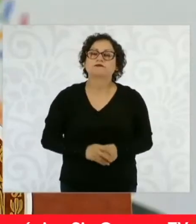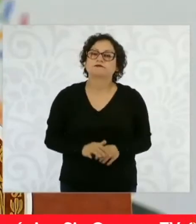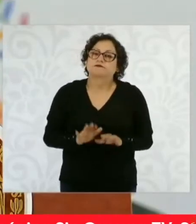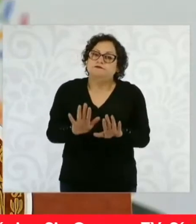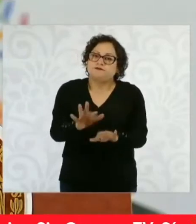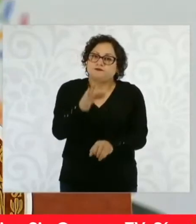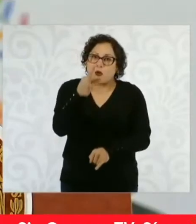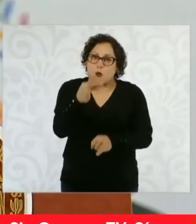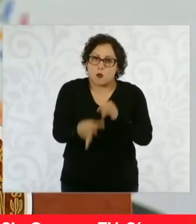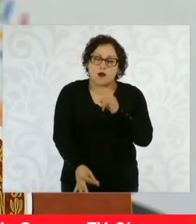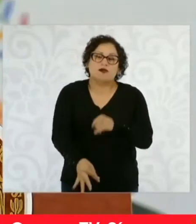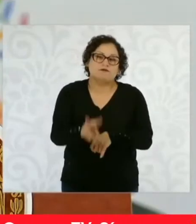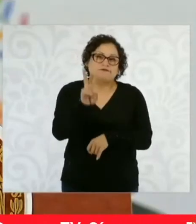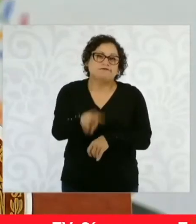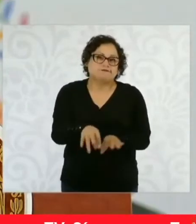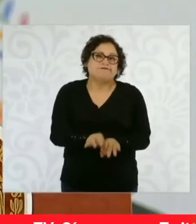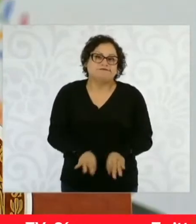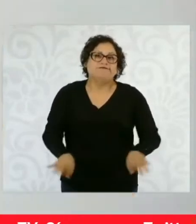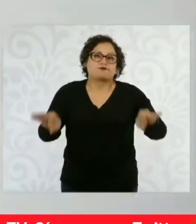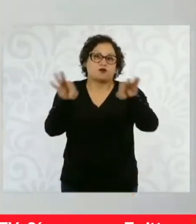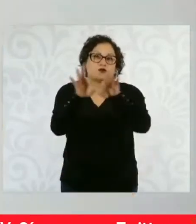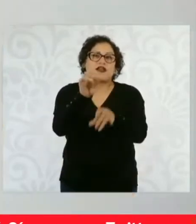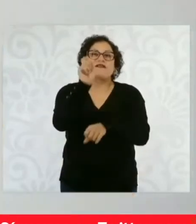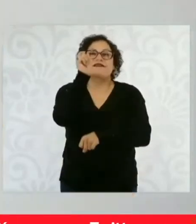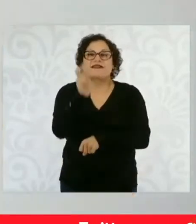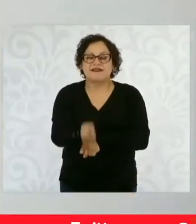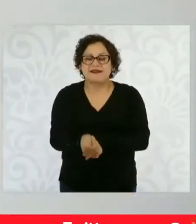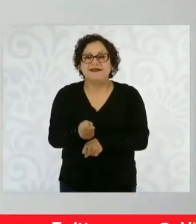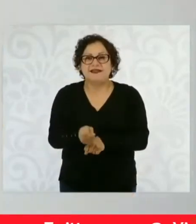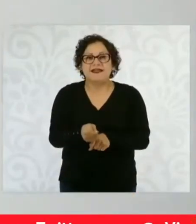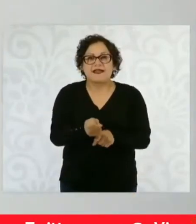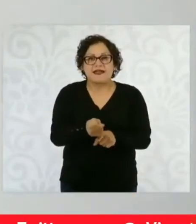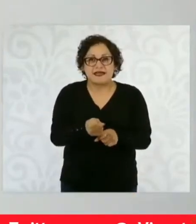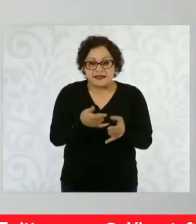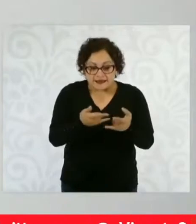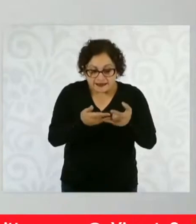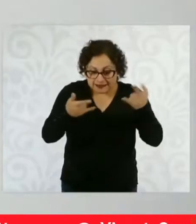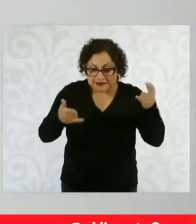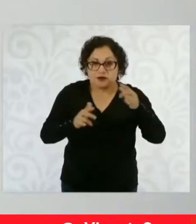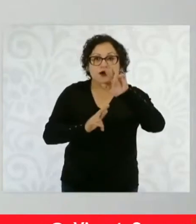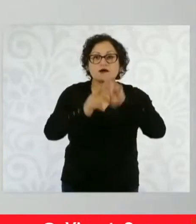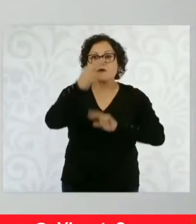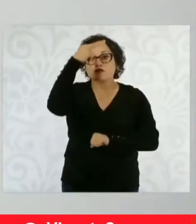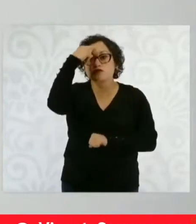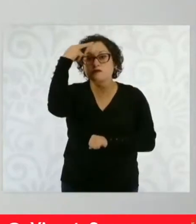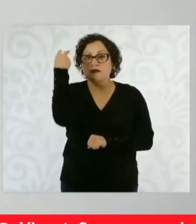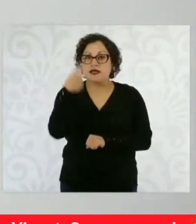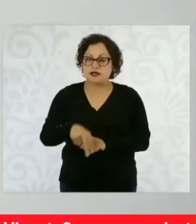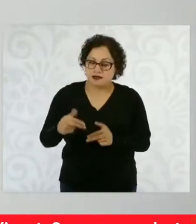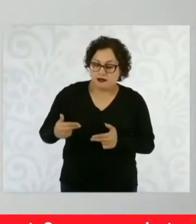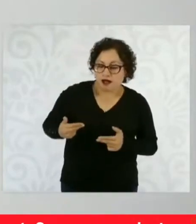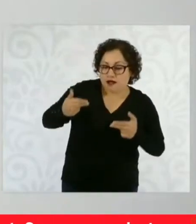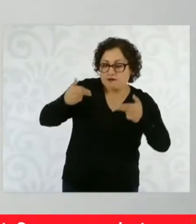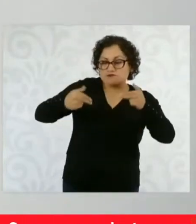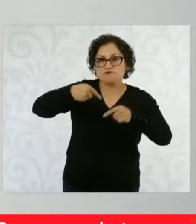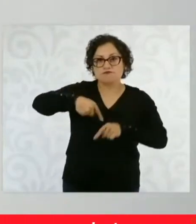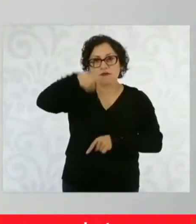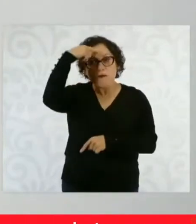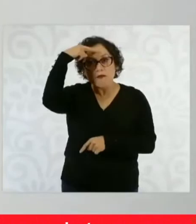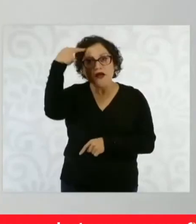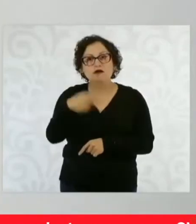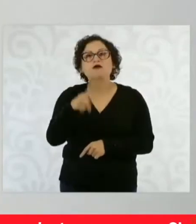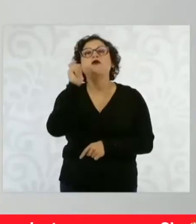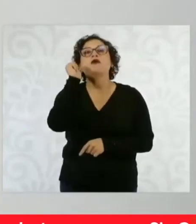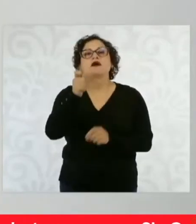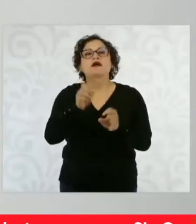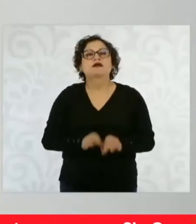de las grandes herencias que nos deja la Revolución Mexicana en nuestro país es sin duda la consagración